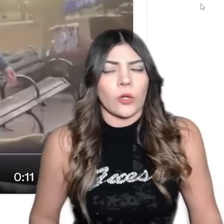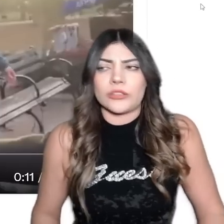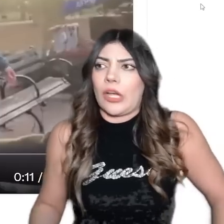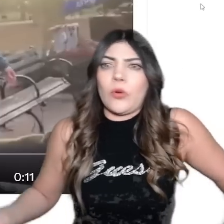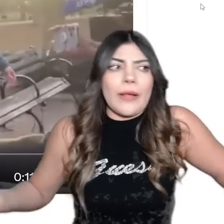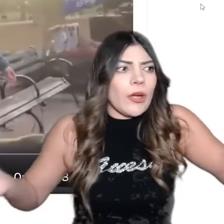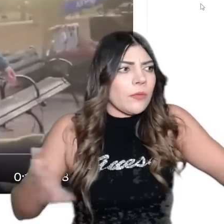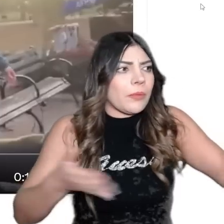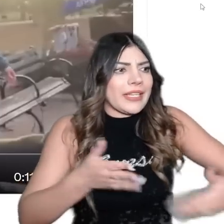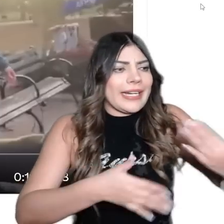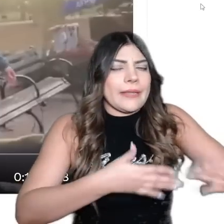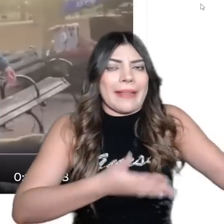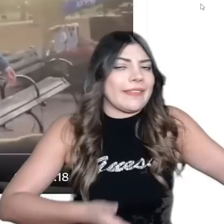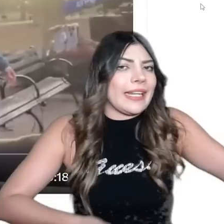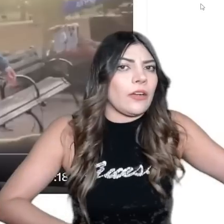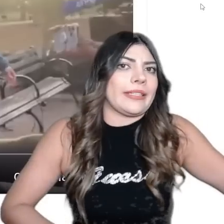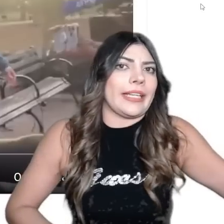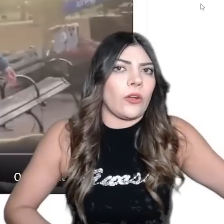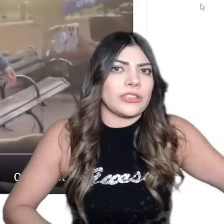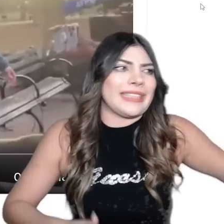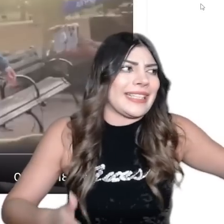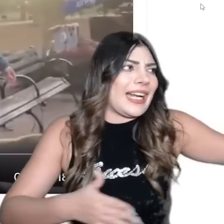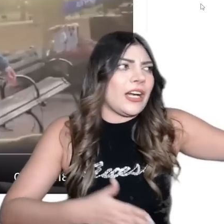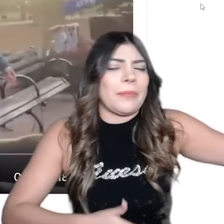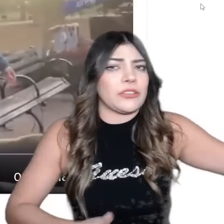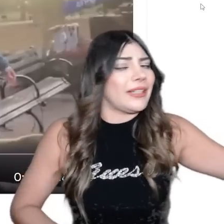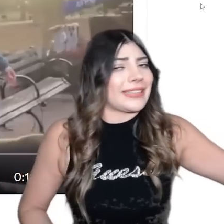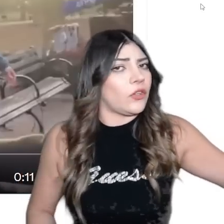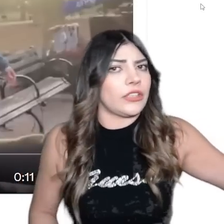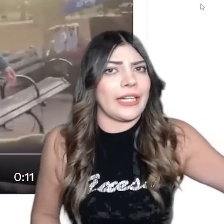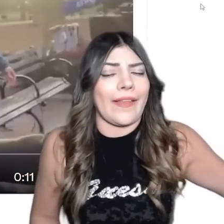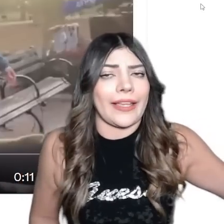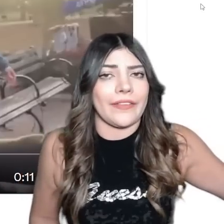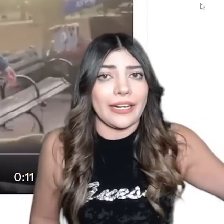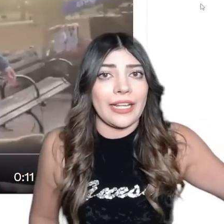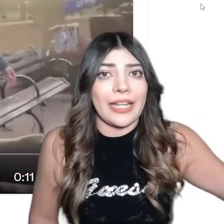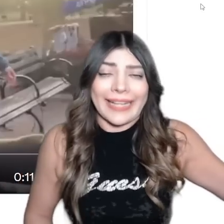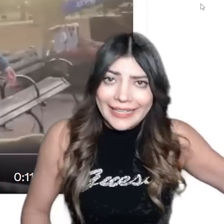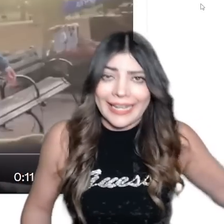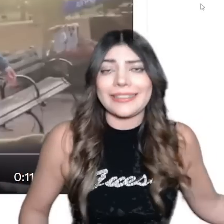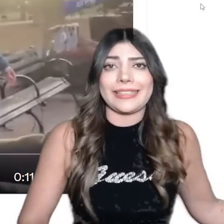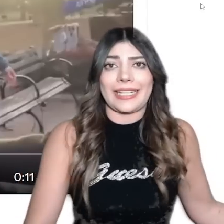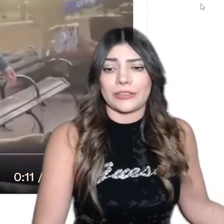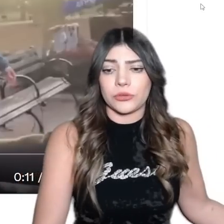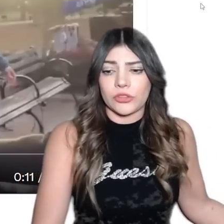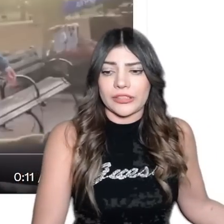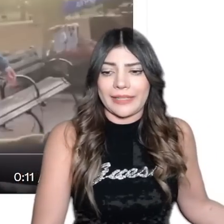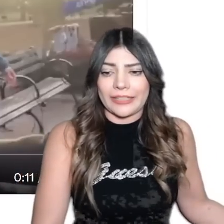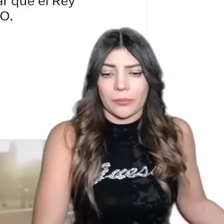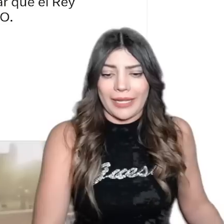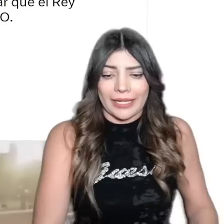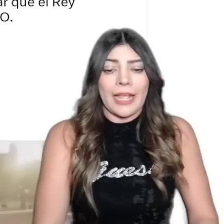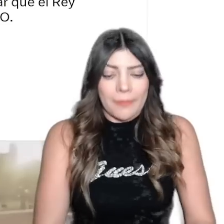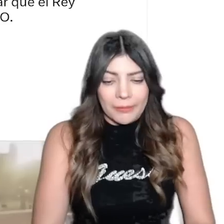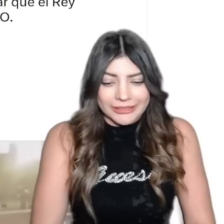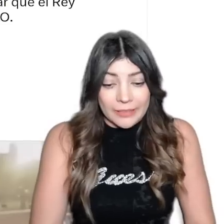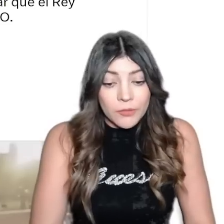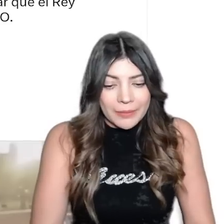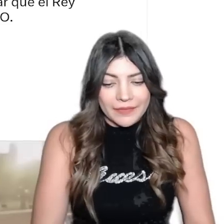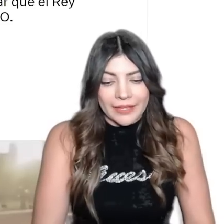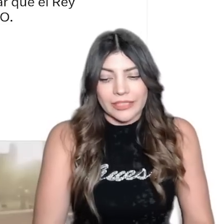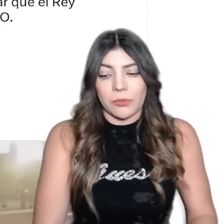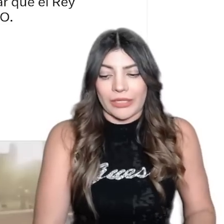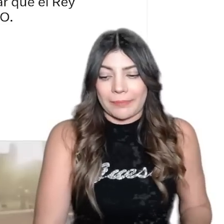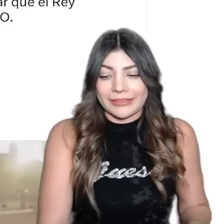mentiras? O sea, ¿un abogado puede llegar y mentir en cualquier cosa y señalar a personas que no tienen nada que ver? ¿Qué cartas en el asunto se van a tomar? Vamos a estar